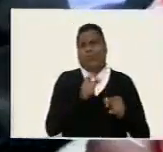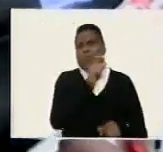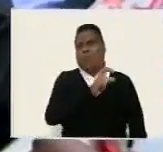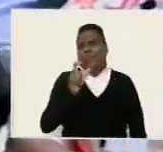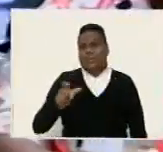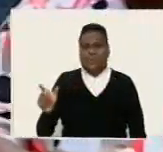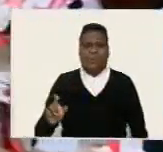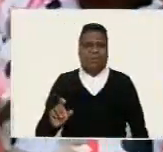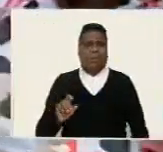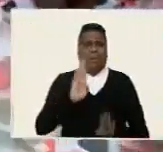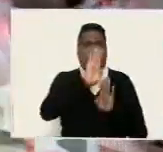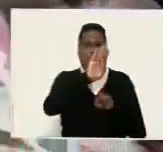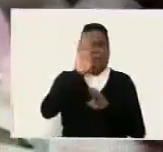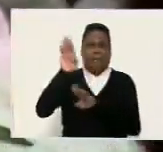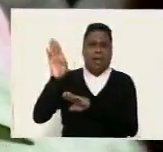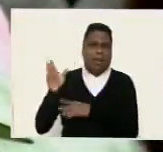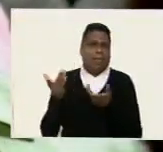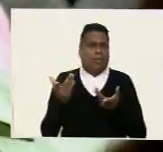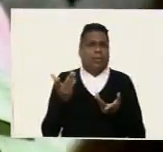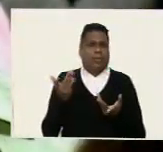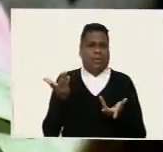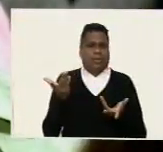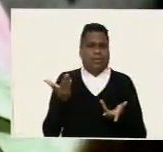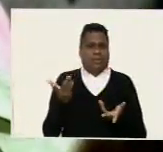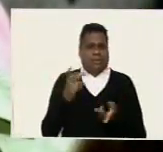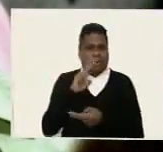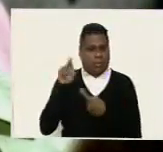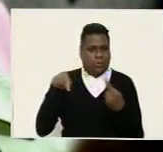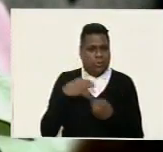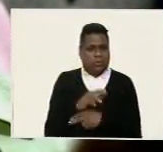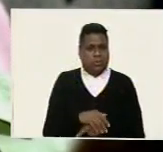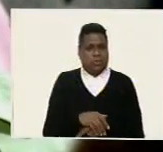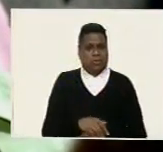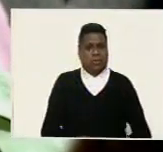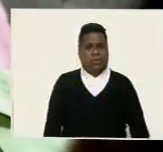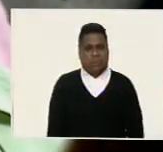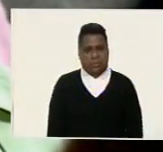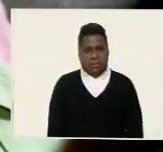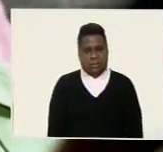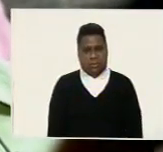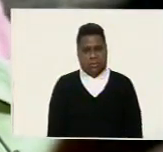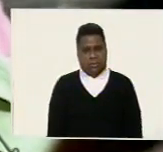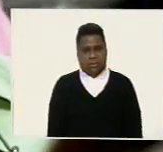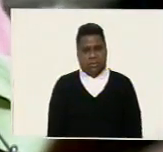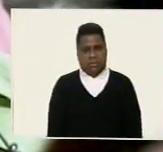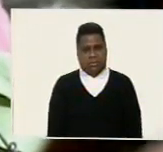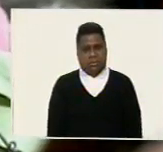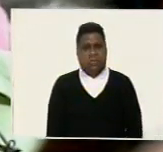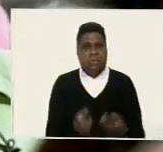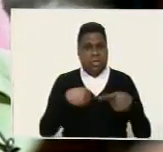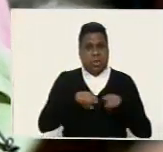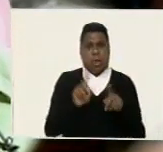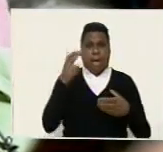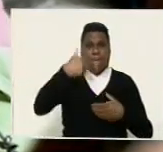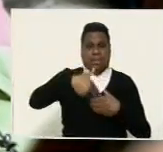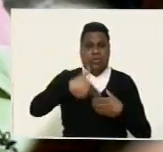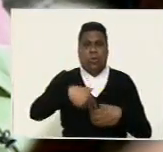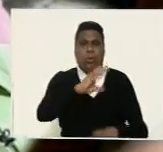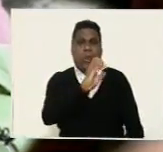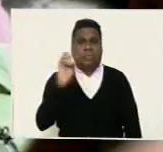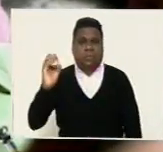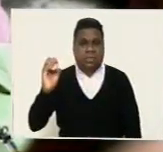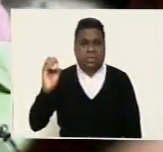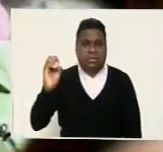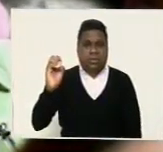mundo. Y como el nuevo presidente de la República lo dice, así el petróleo llega a cero, nuestra